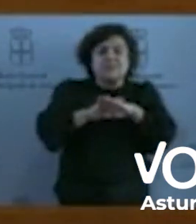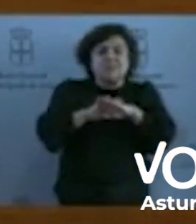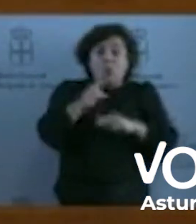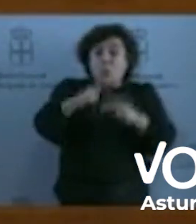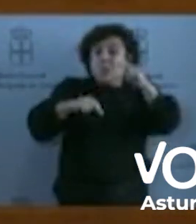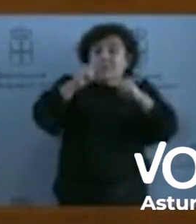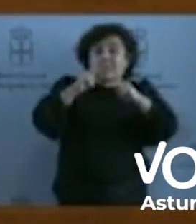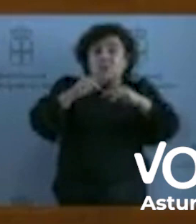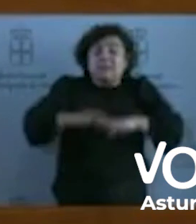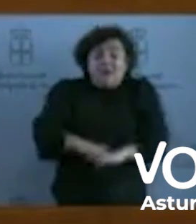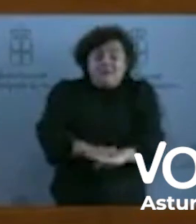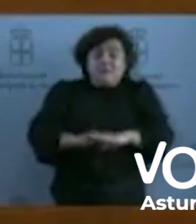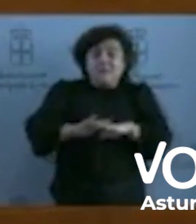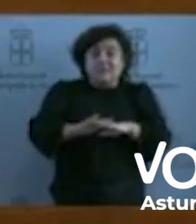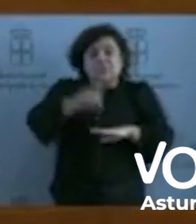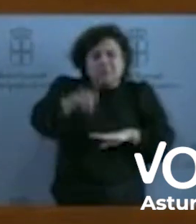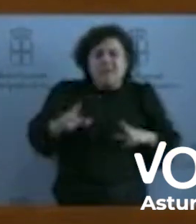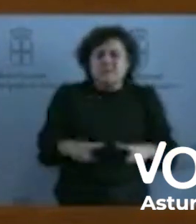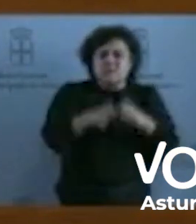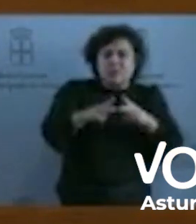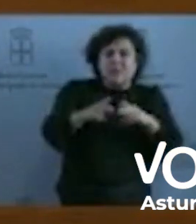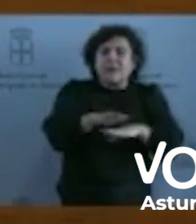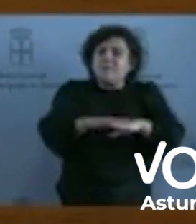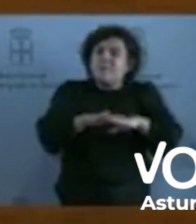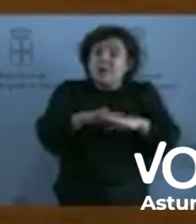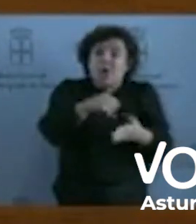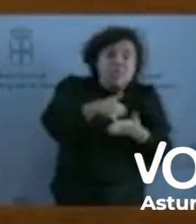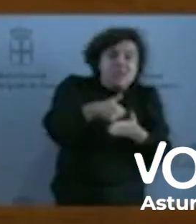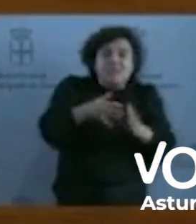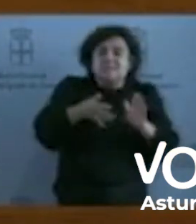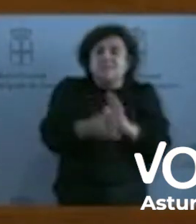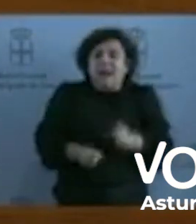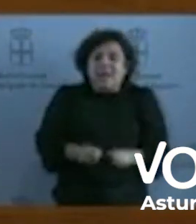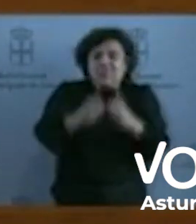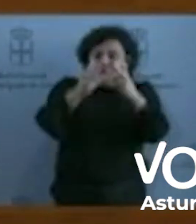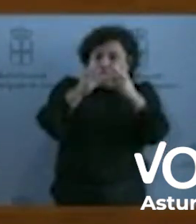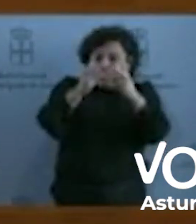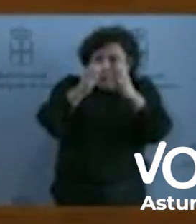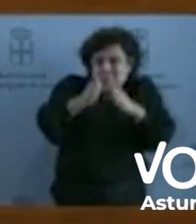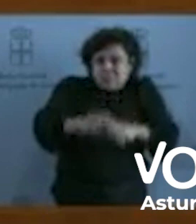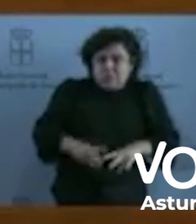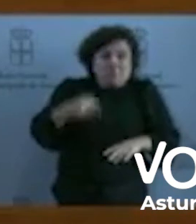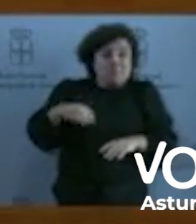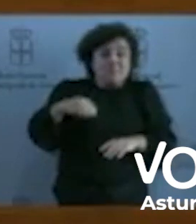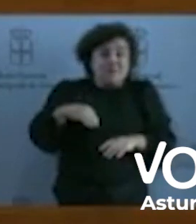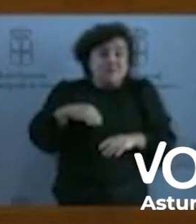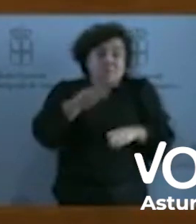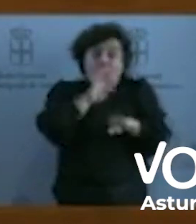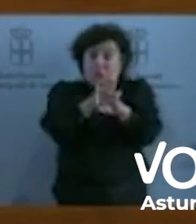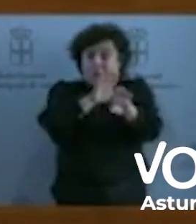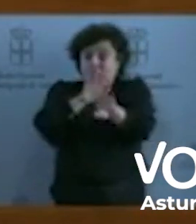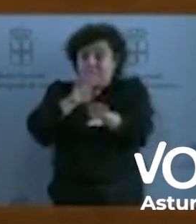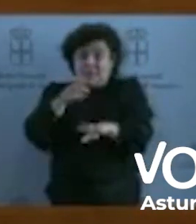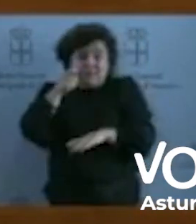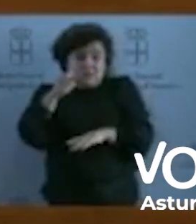cimientos frágiles resquebrajan todo el edificio, lo saben bien los vecinos de Pumarabule, en Carballín. Estuve hace una semana con ellos y ahora